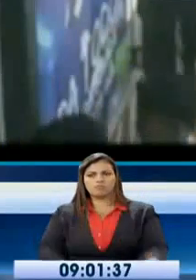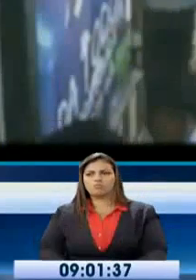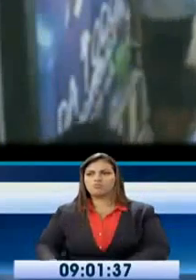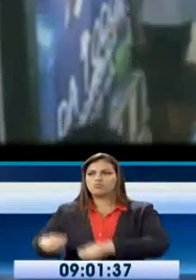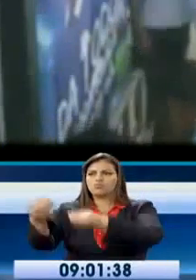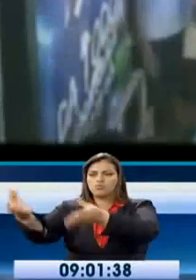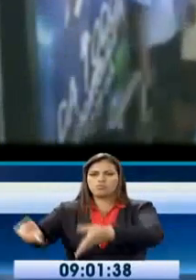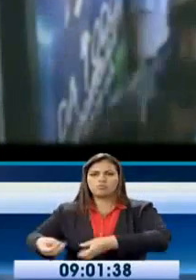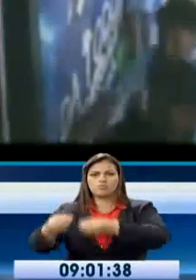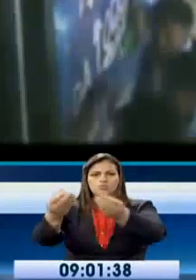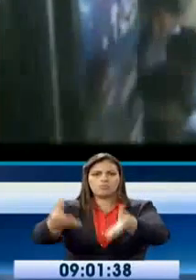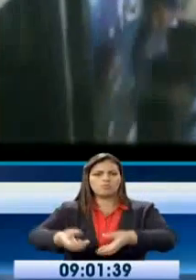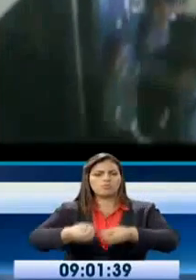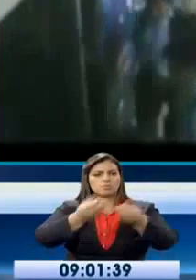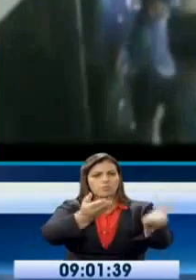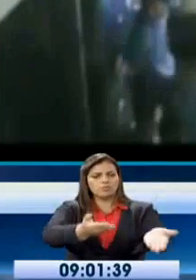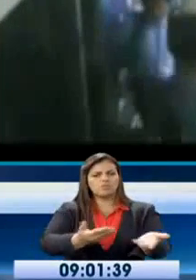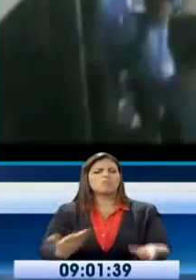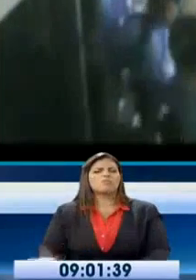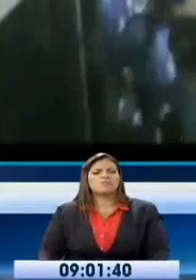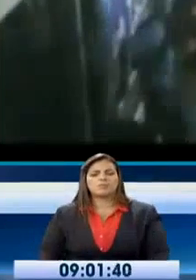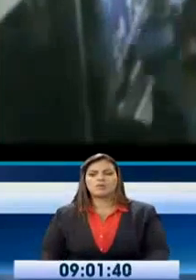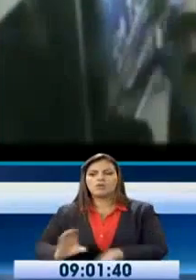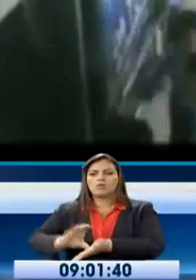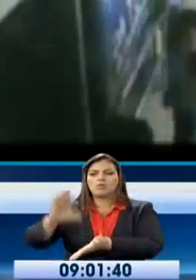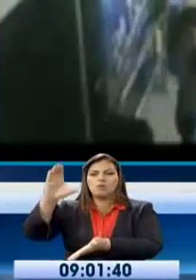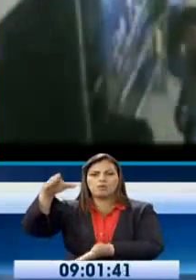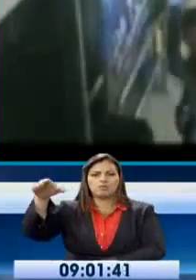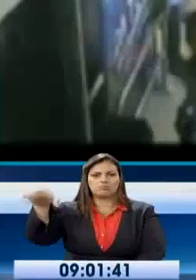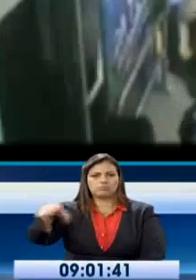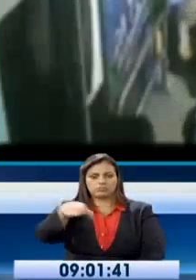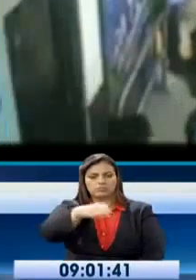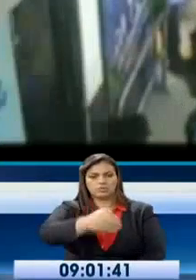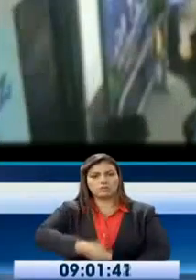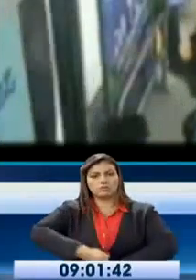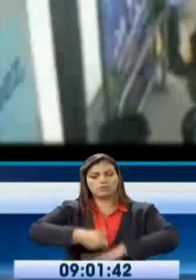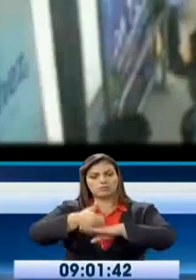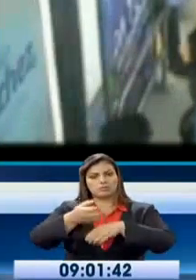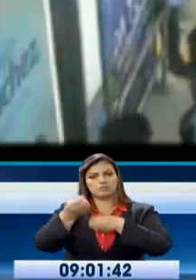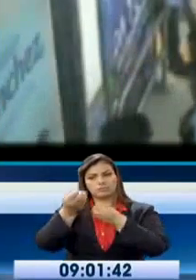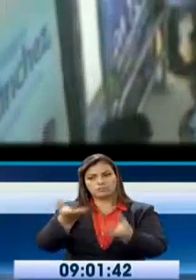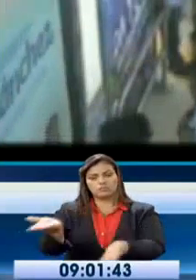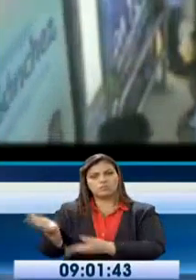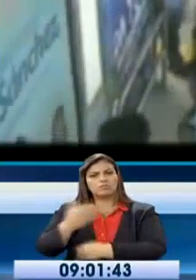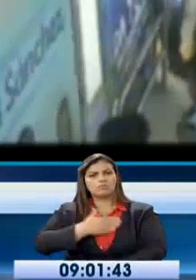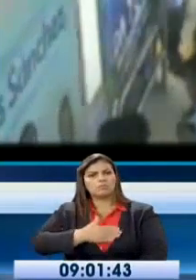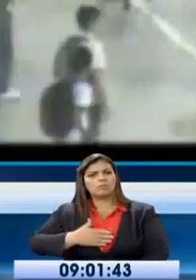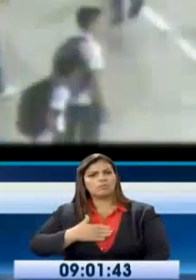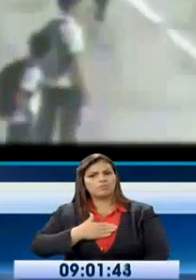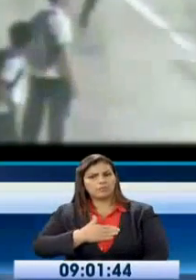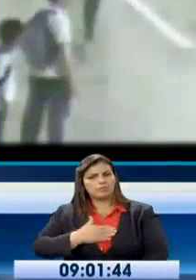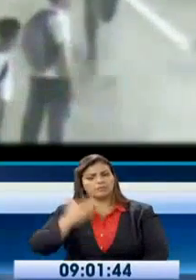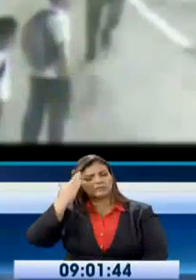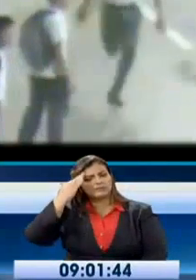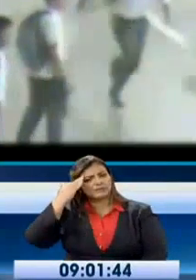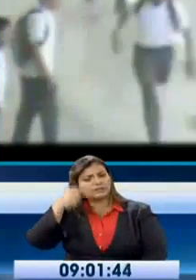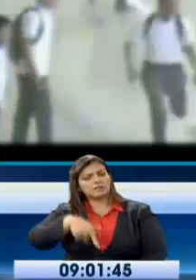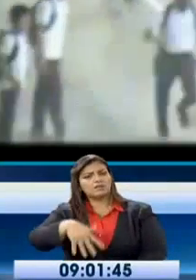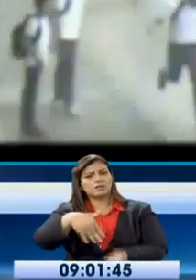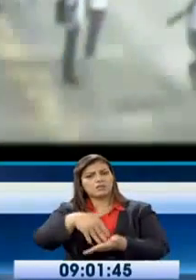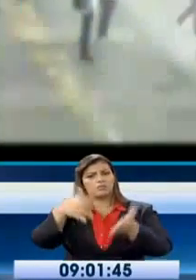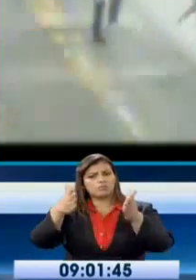han identificado que los estudiantes son de esos establecimientos. Y se ha intentado entablar una comunicación con los rectores de